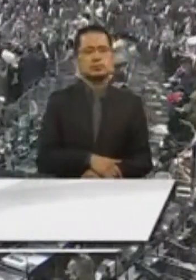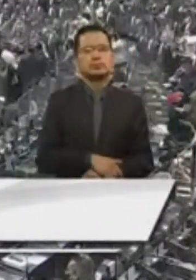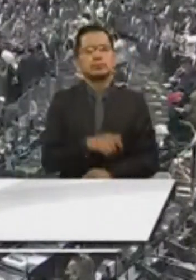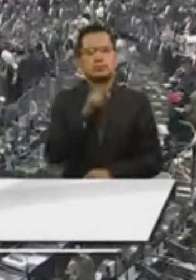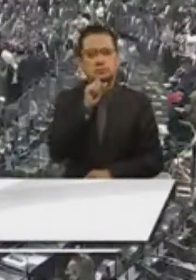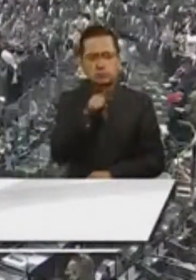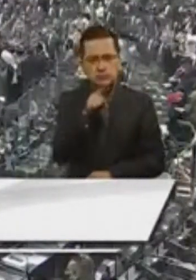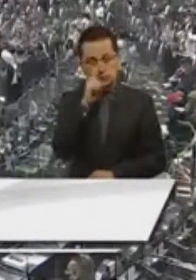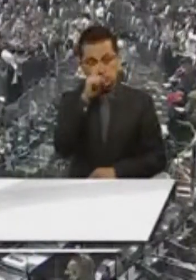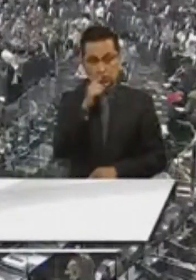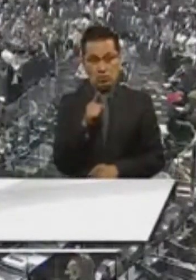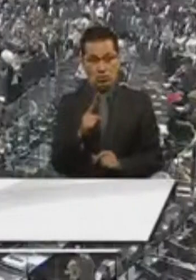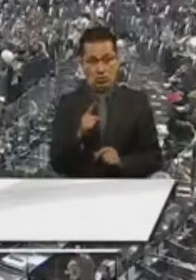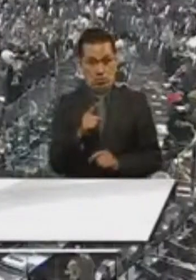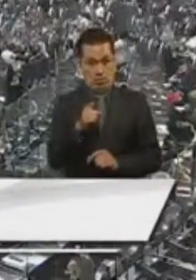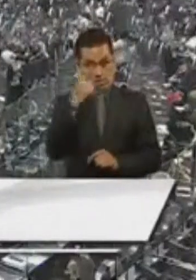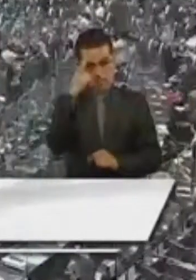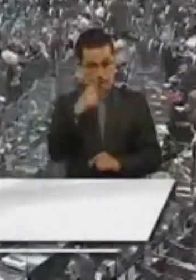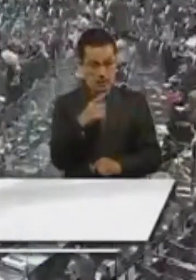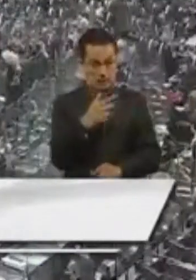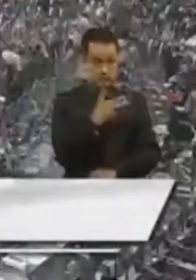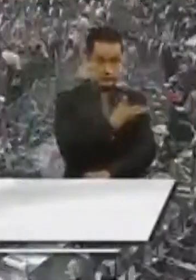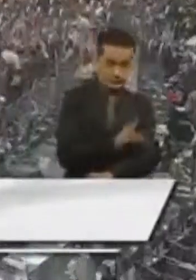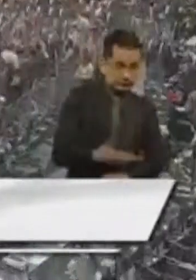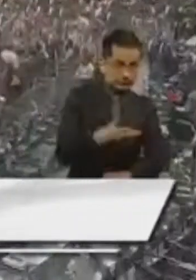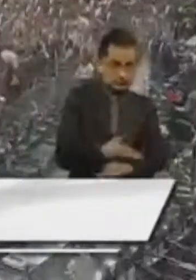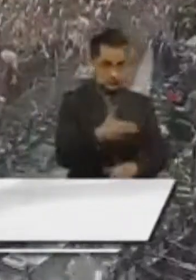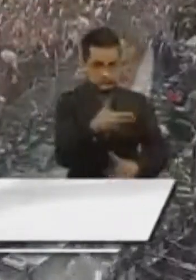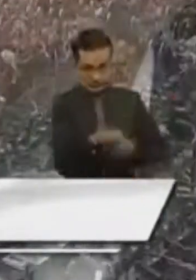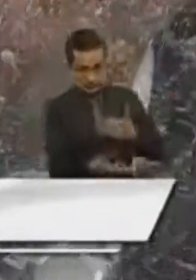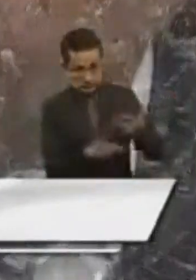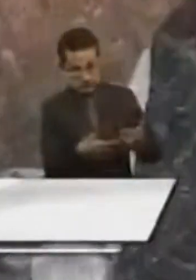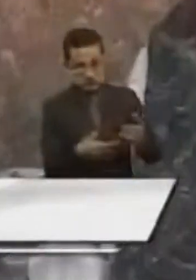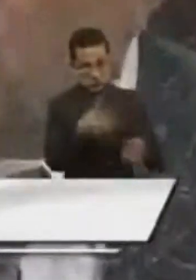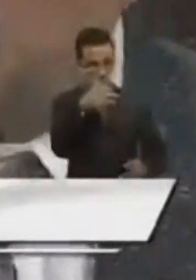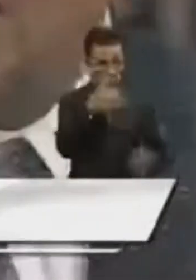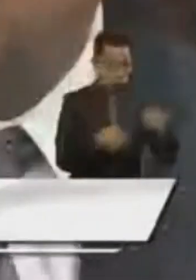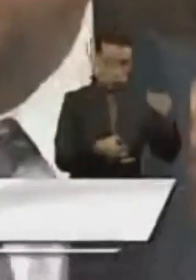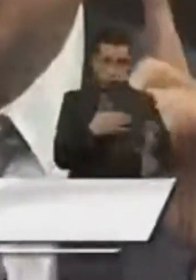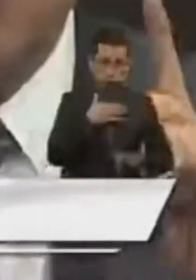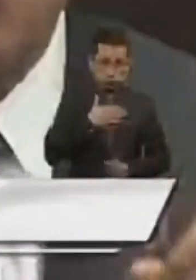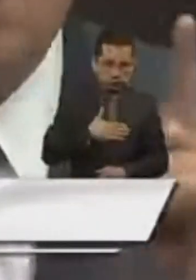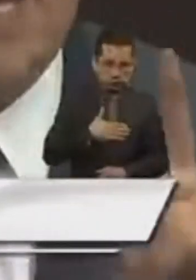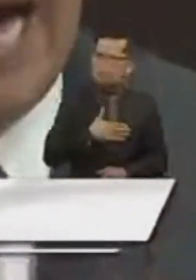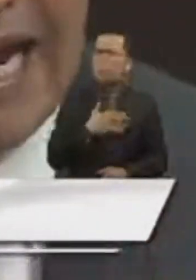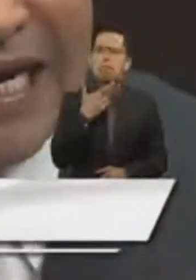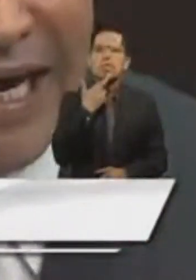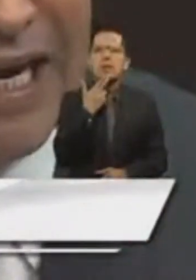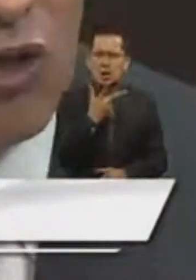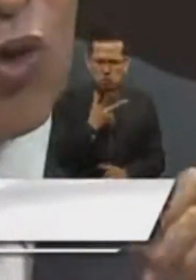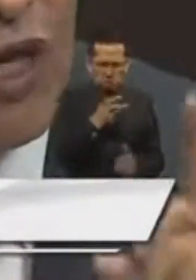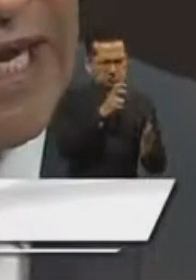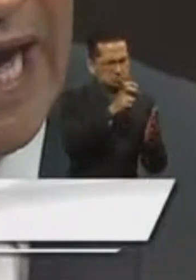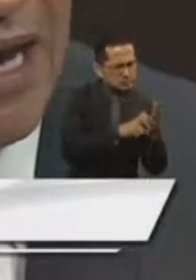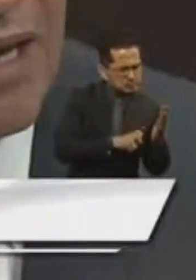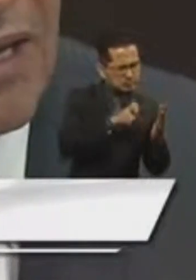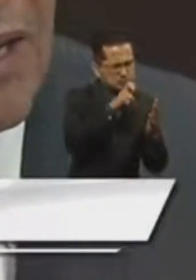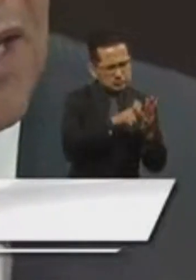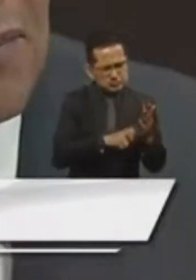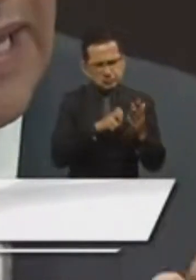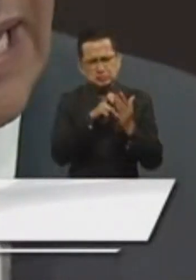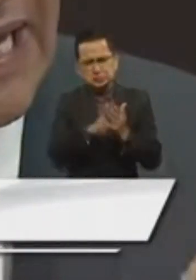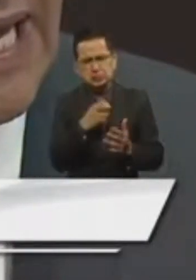mejorar los esquemas de procuración y administración de justicia. Logramos recuperar la